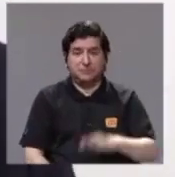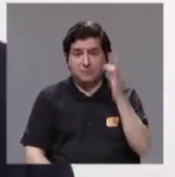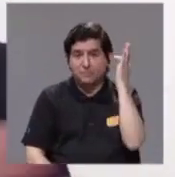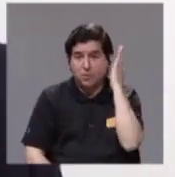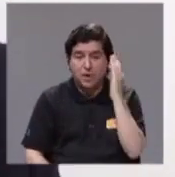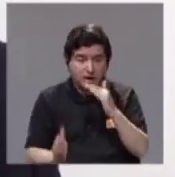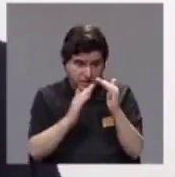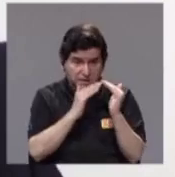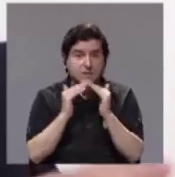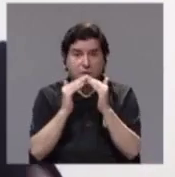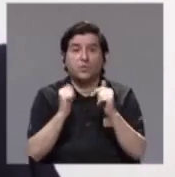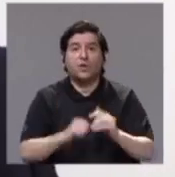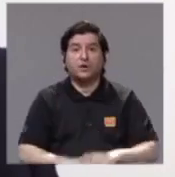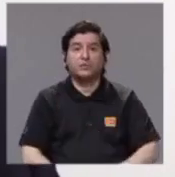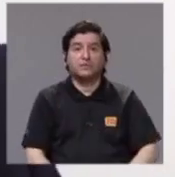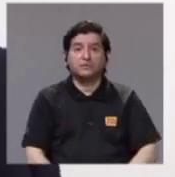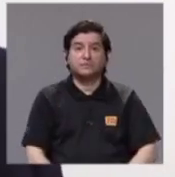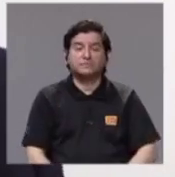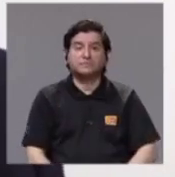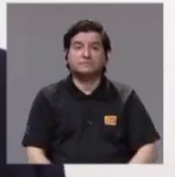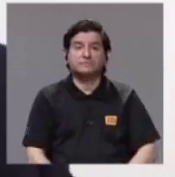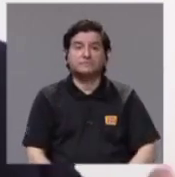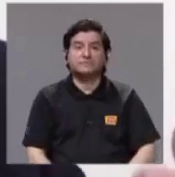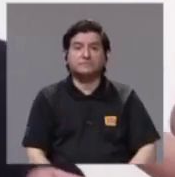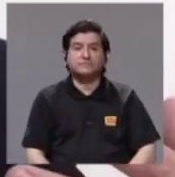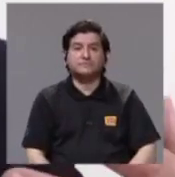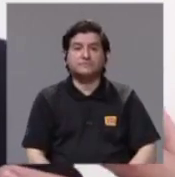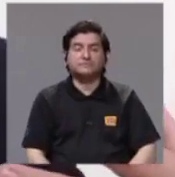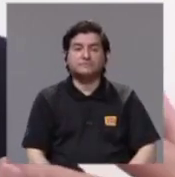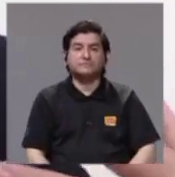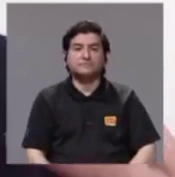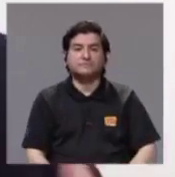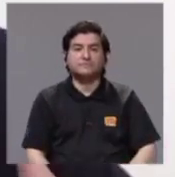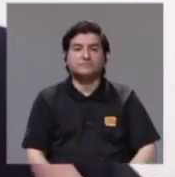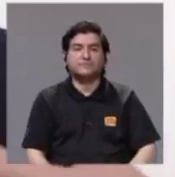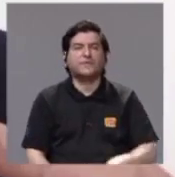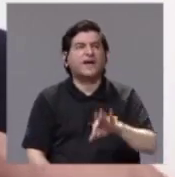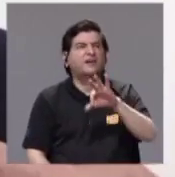que eran mujeres del pueblo. Y era